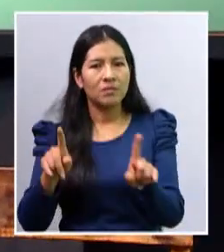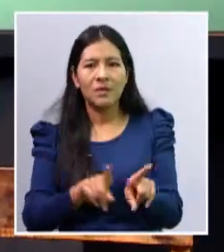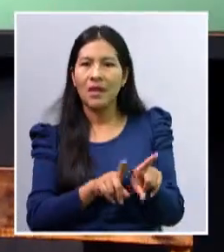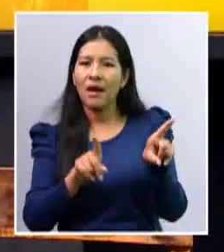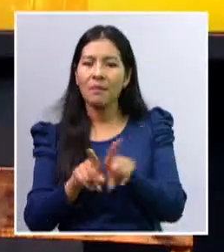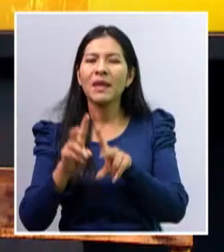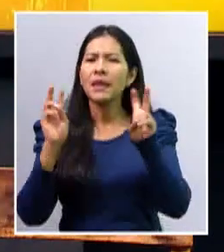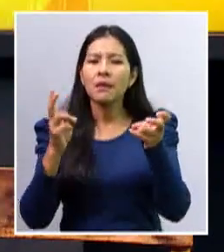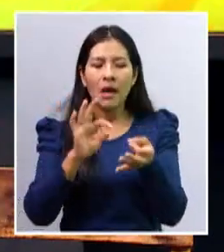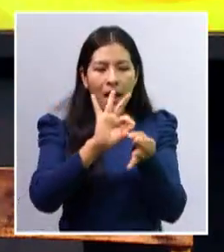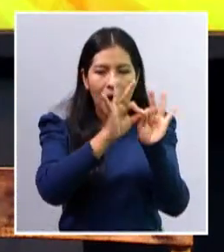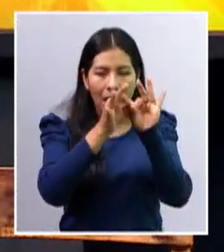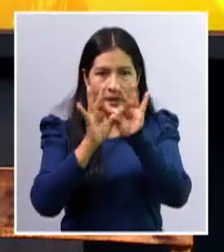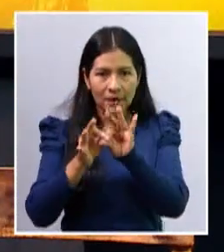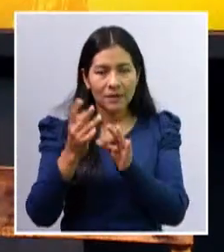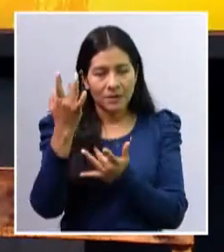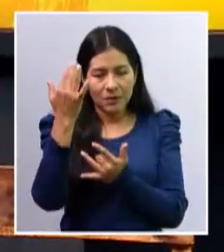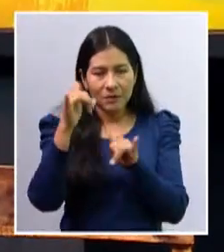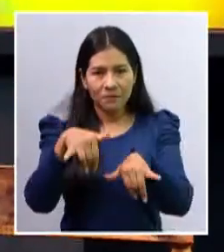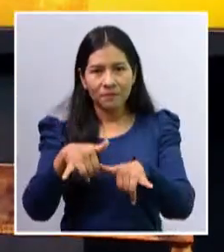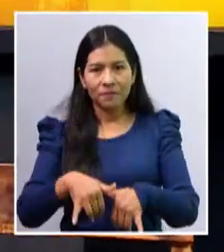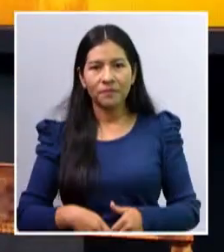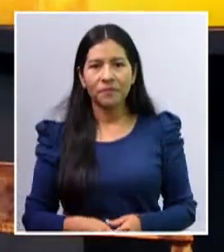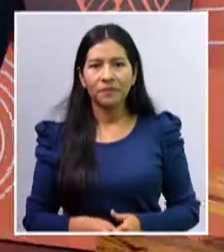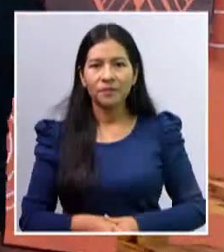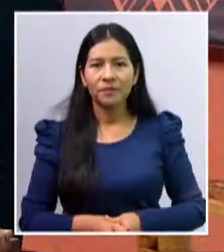a restauraciones no se mueva ya venimos